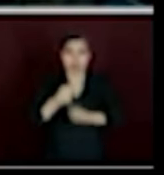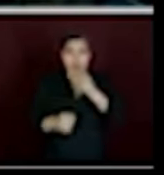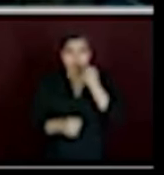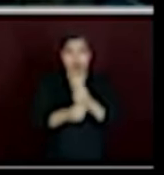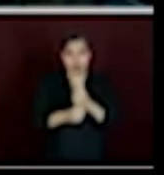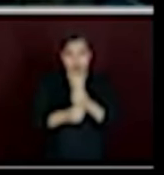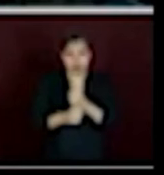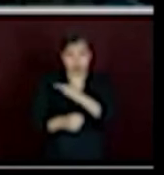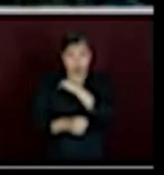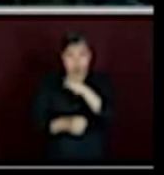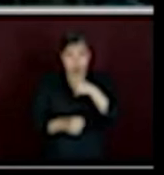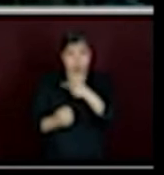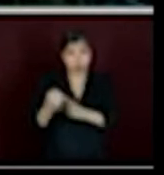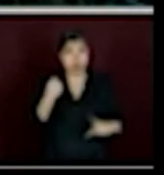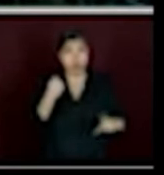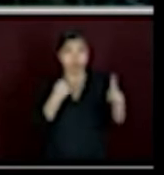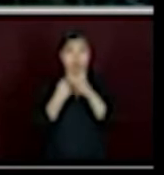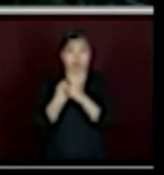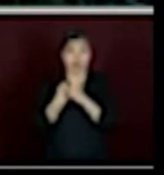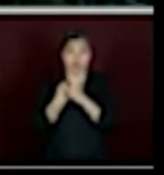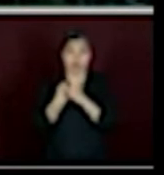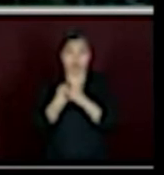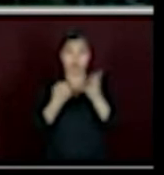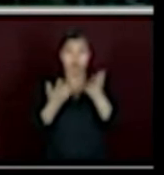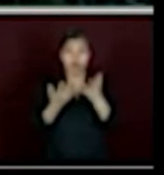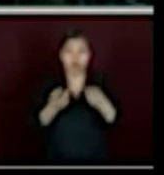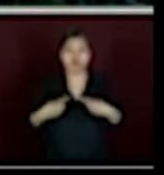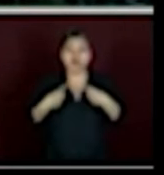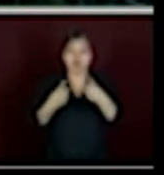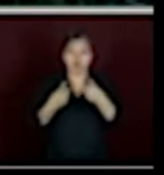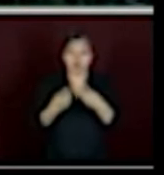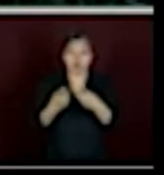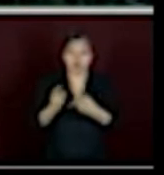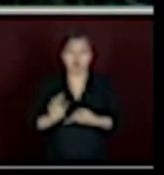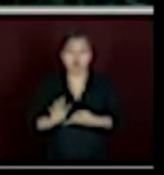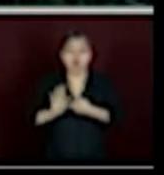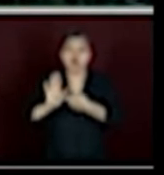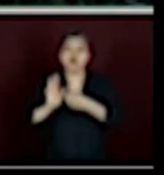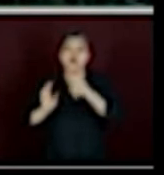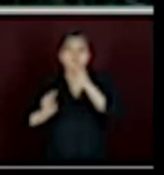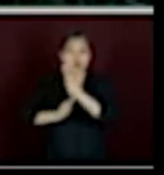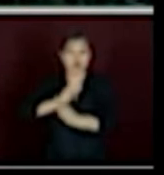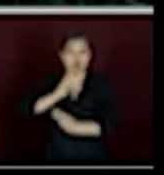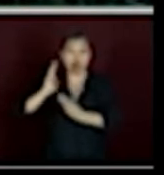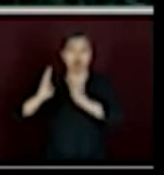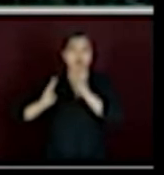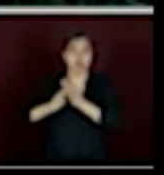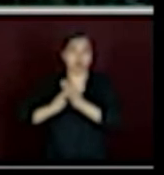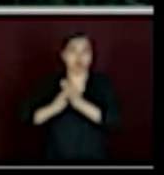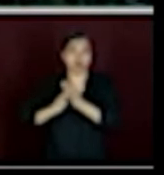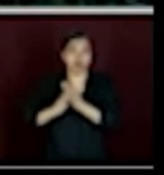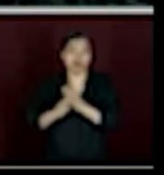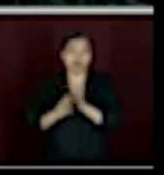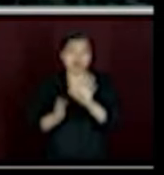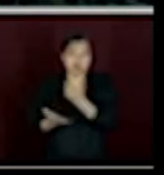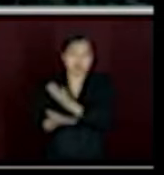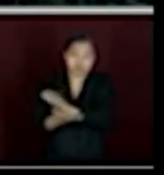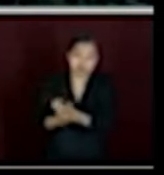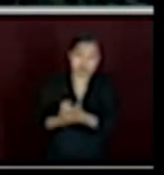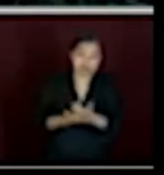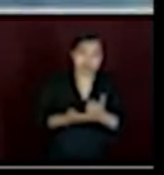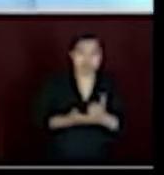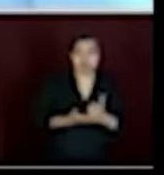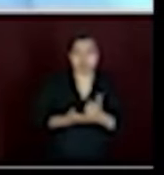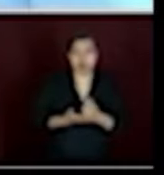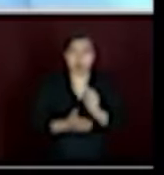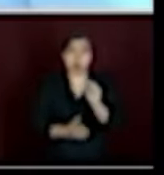casi unánime para el presidente López Obrador cuando ella lo refirió y le dio un reconocimiento como el mejor presidente de la